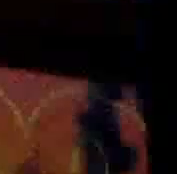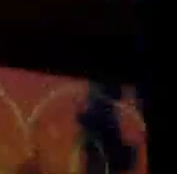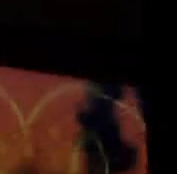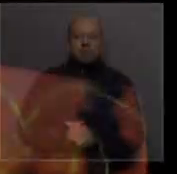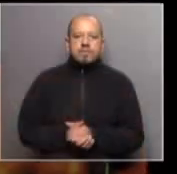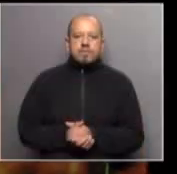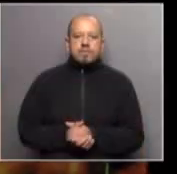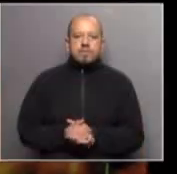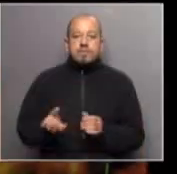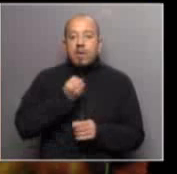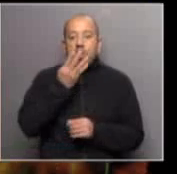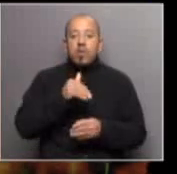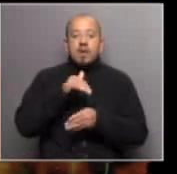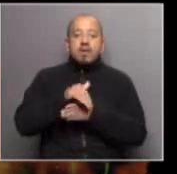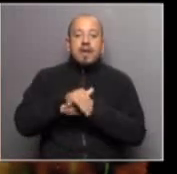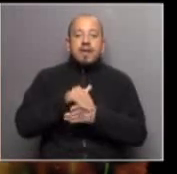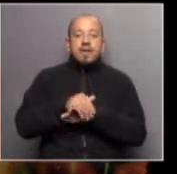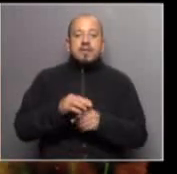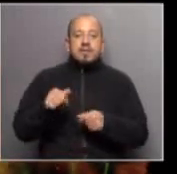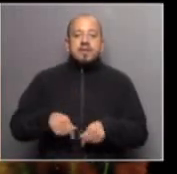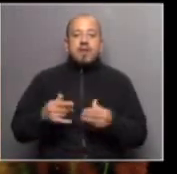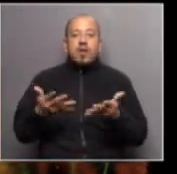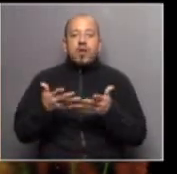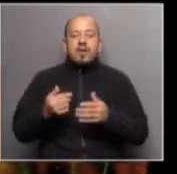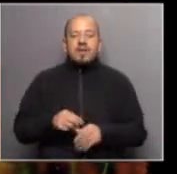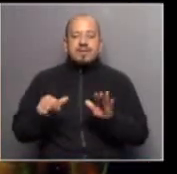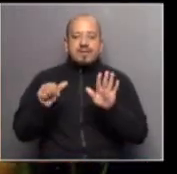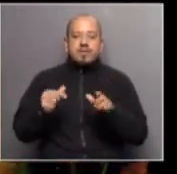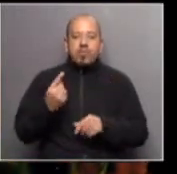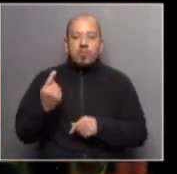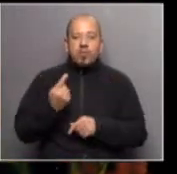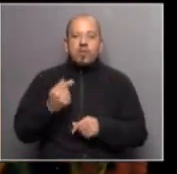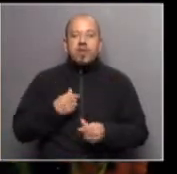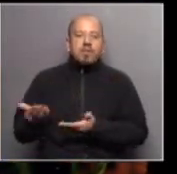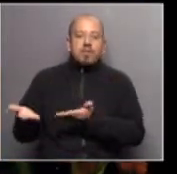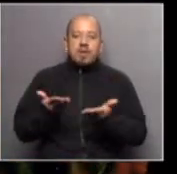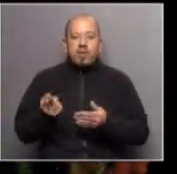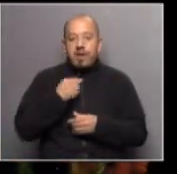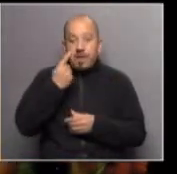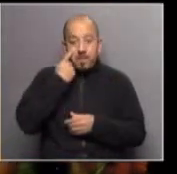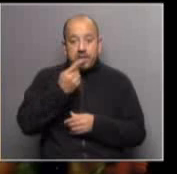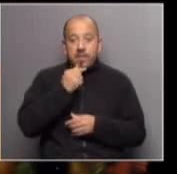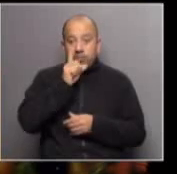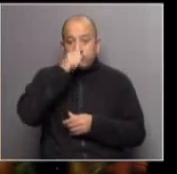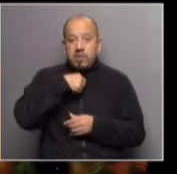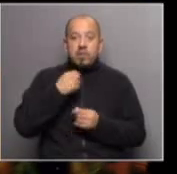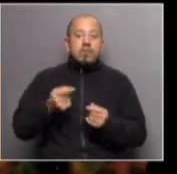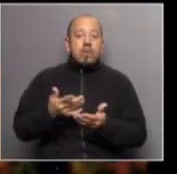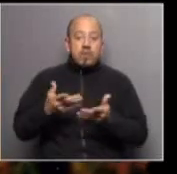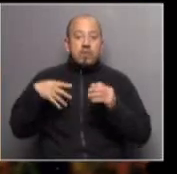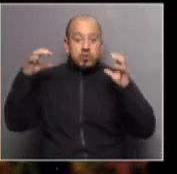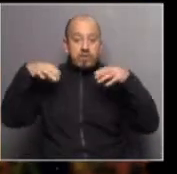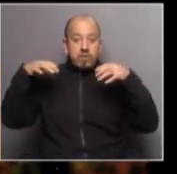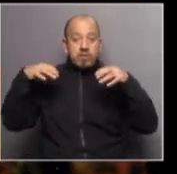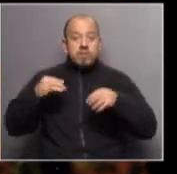tenemos. Muy buenas tardes, 18:01 y les doy la bienvenida a Mirá Montevideo. Y me dijeron que está lloviendo. ¿Puede